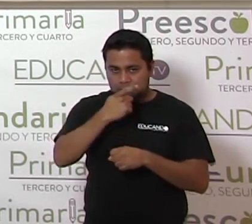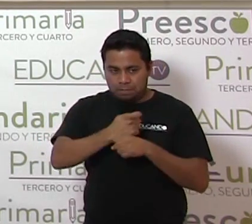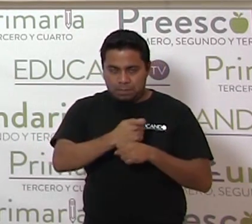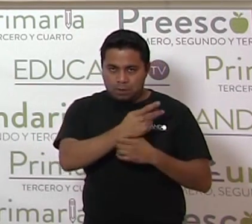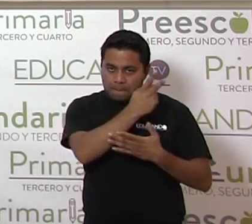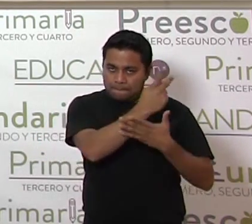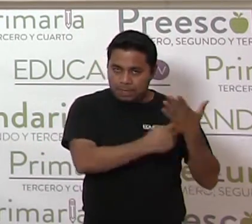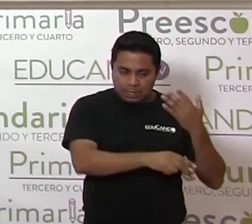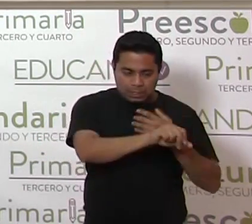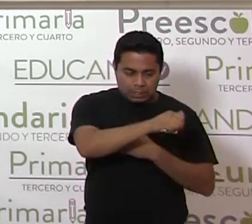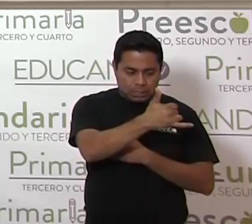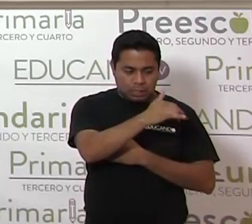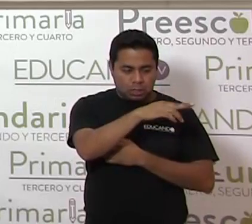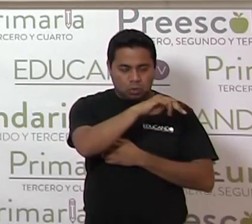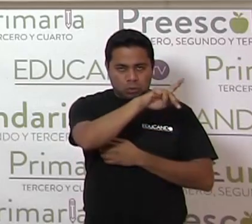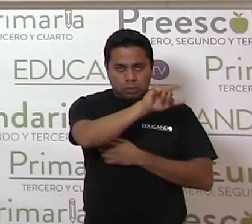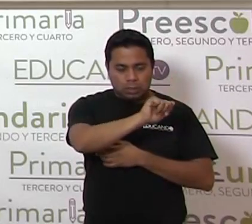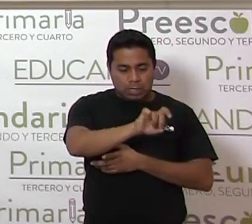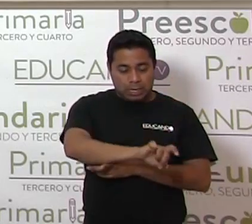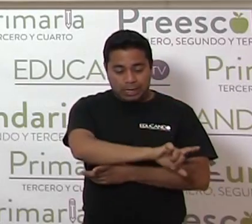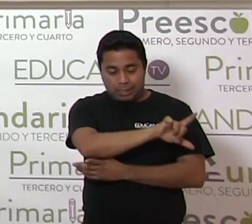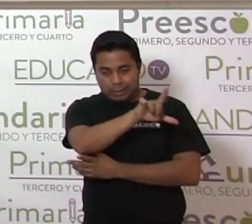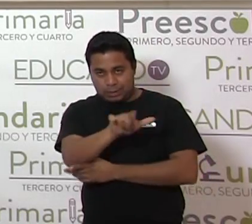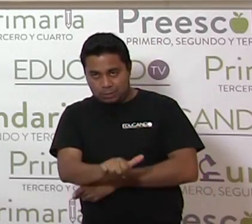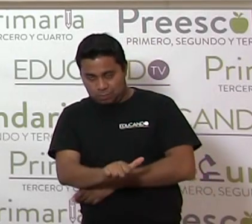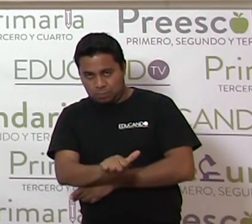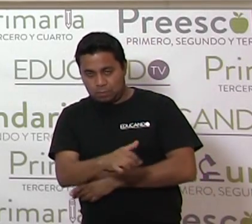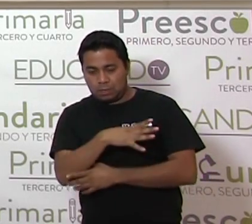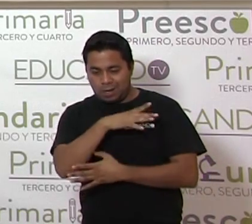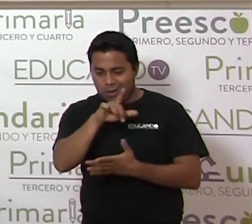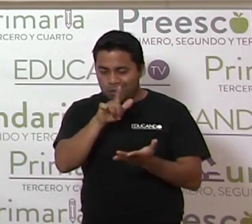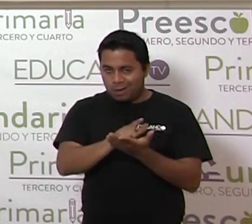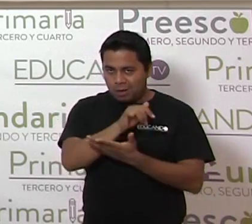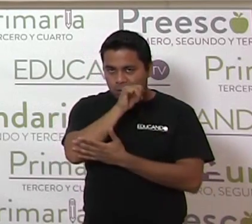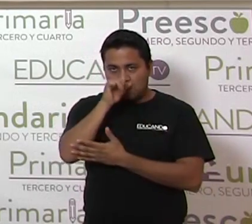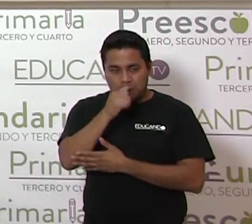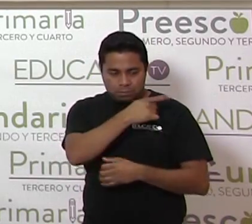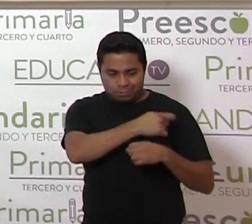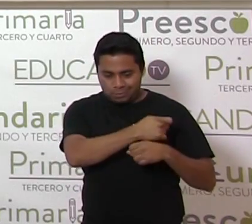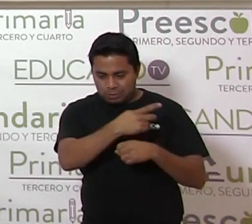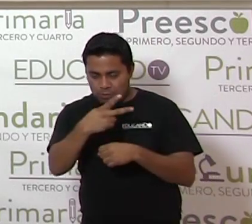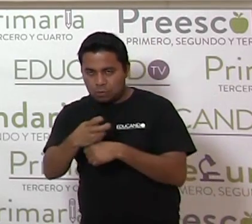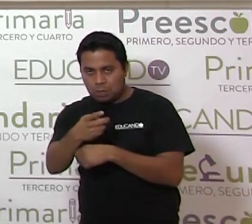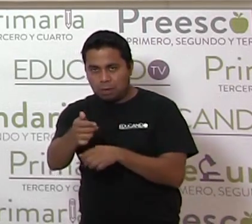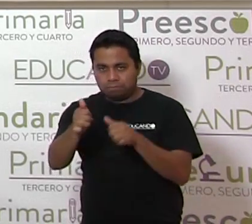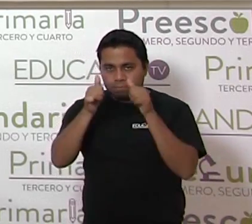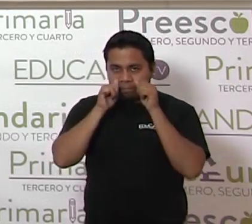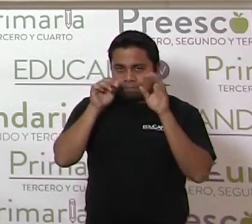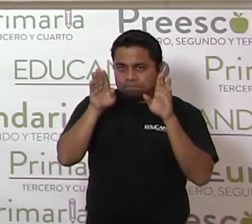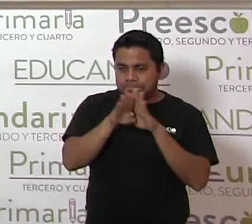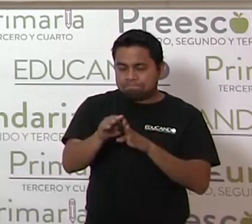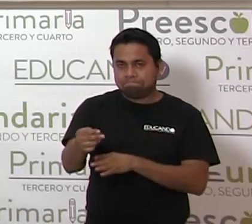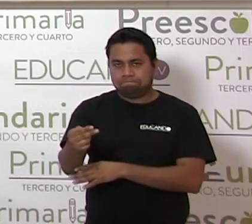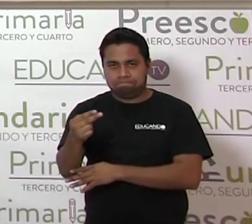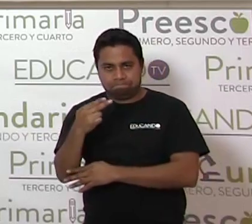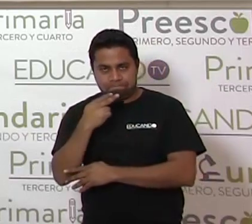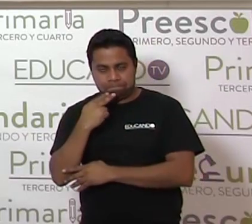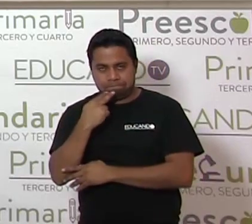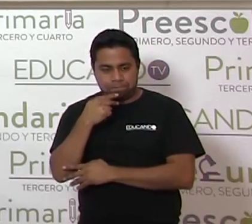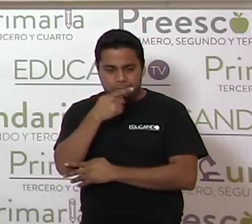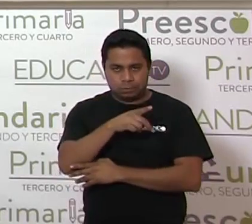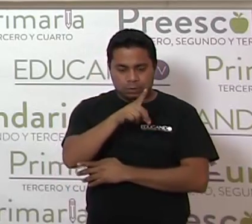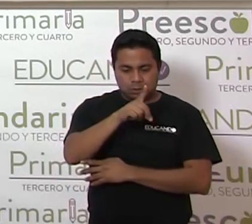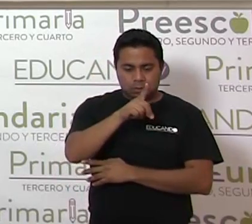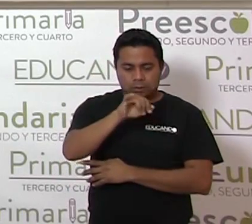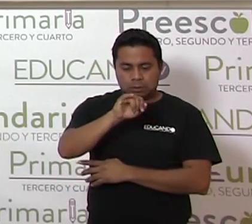Ayutla y más tarde fue la ley Juárez. Si nos damos cuenta cómo estamos utilizando la